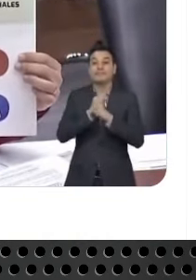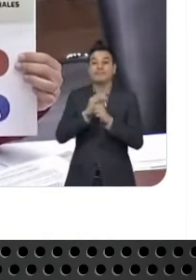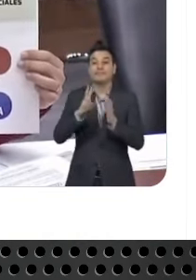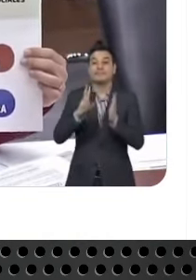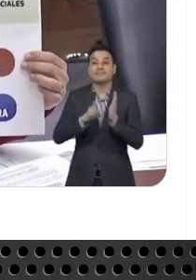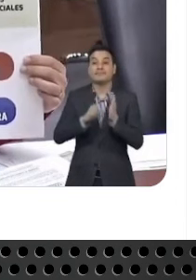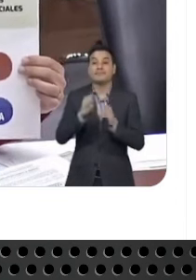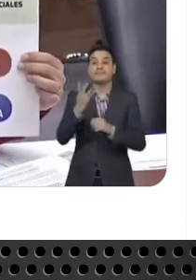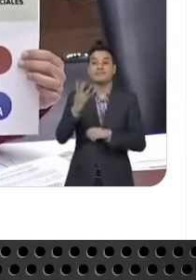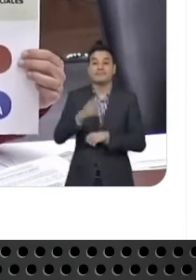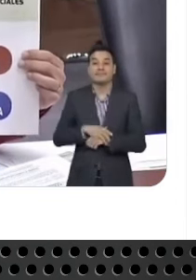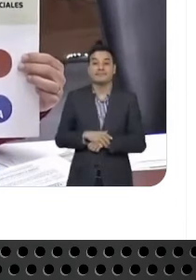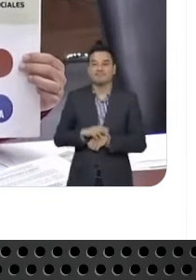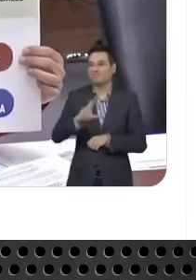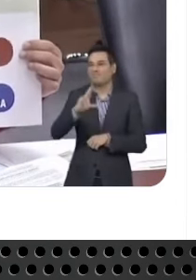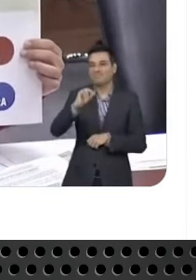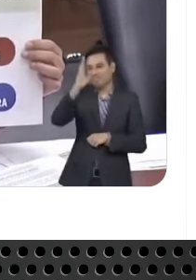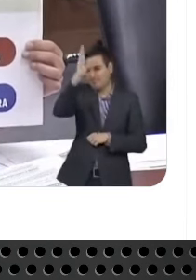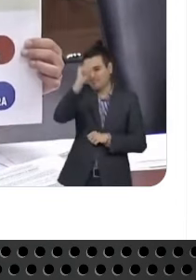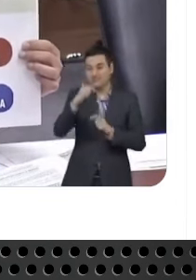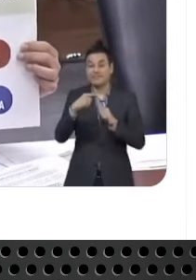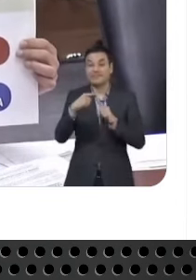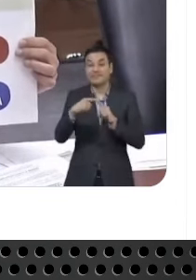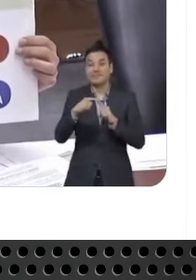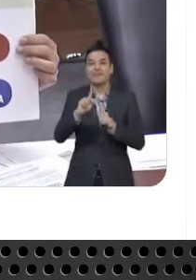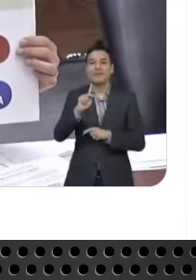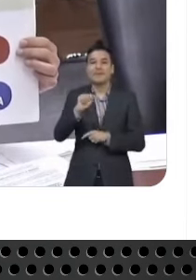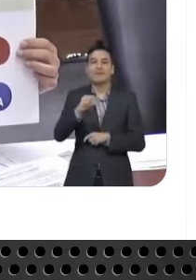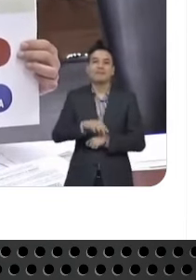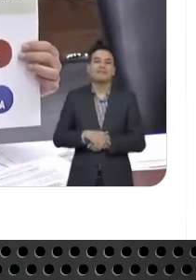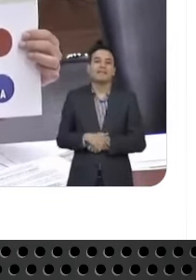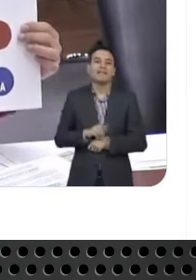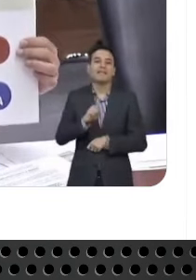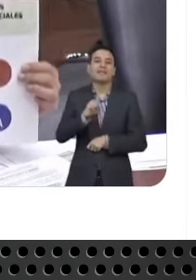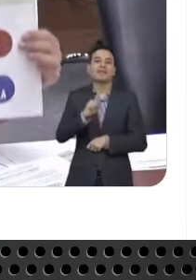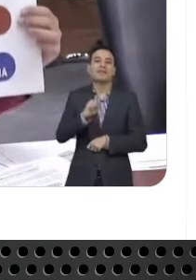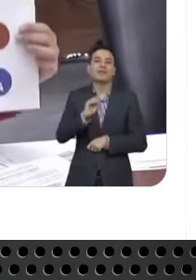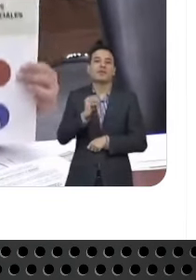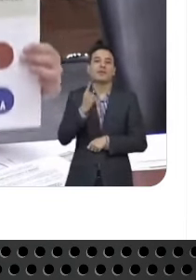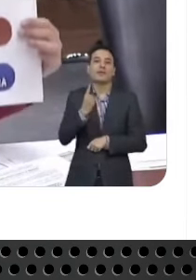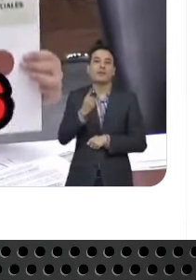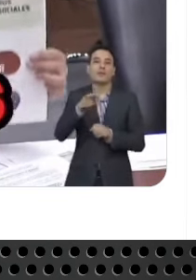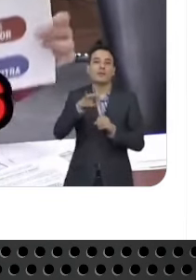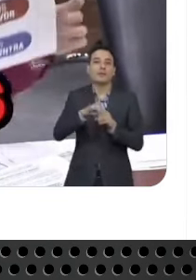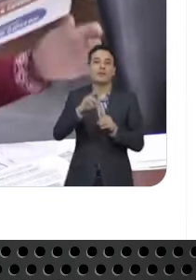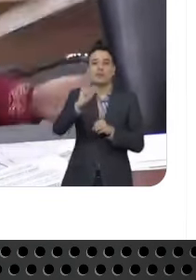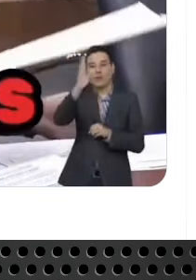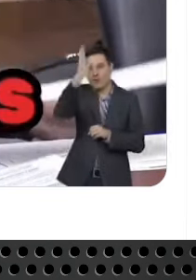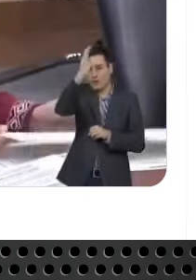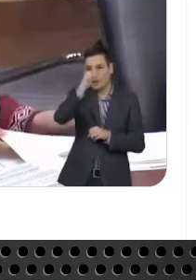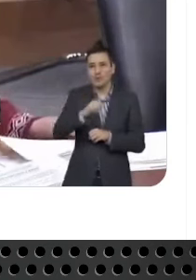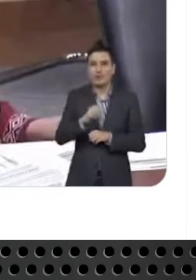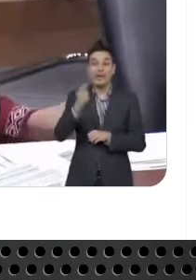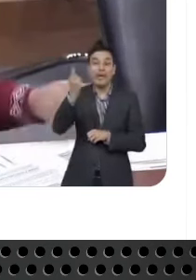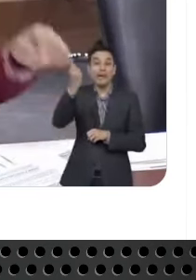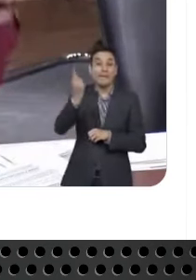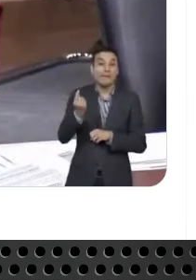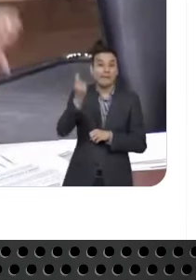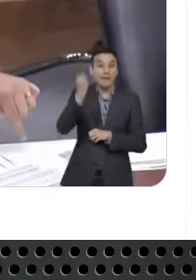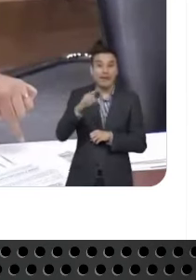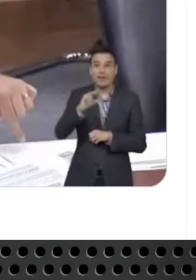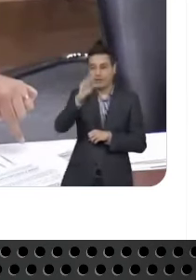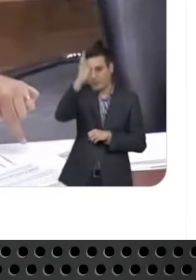quitar Cos así pero por qué l tendría que hacer el trabajo de sochil Gálvez eso es algo